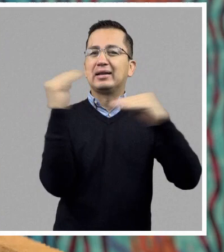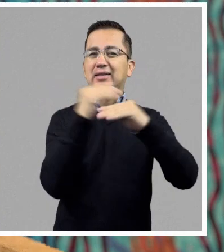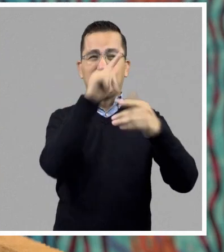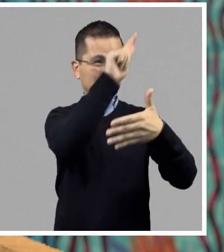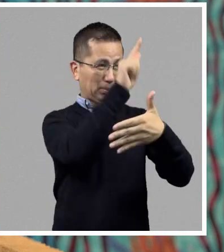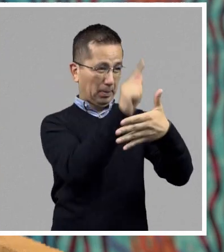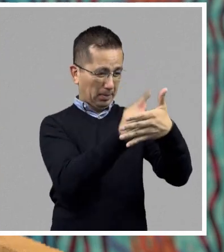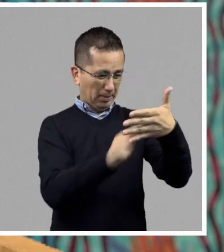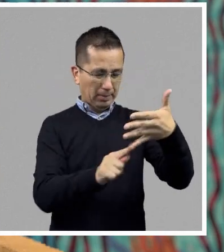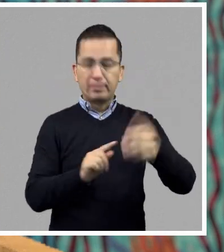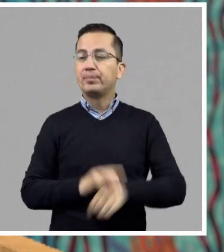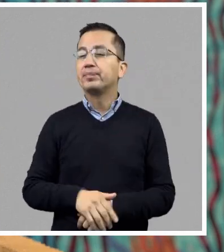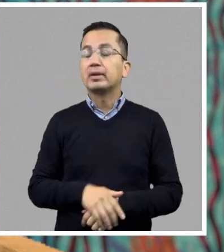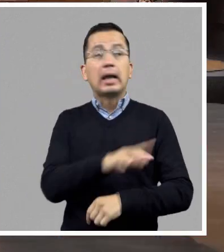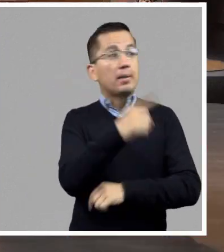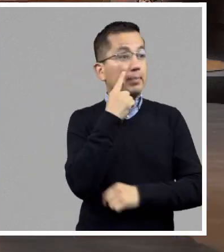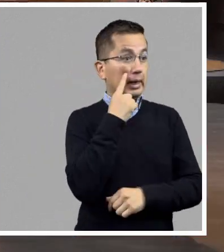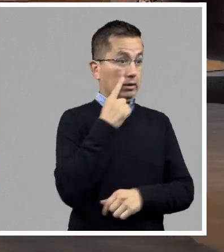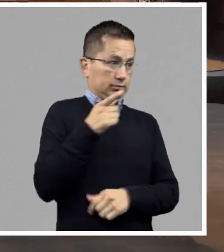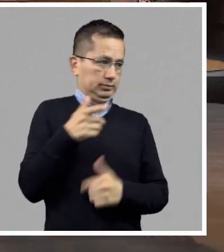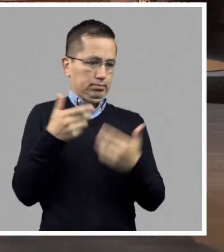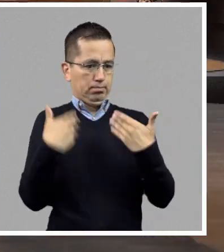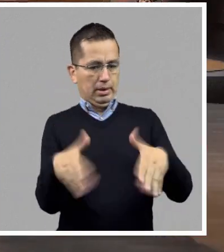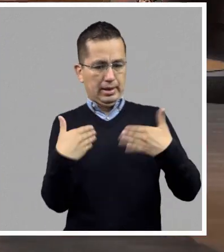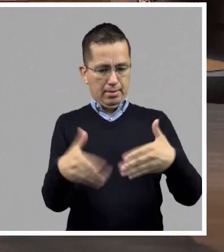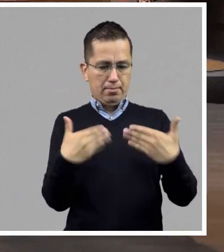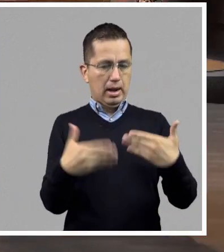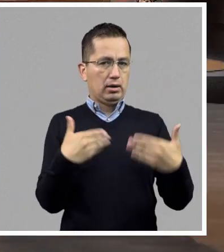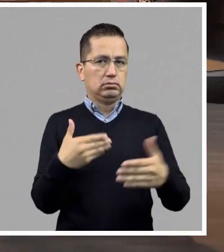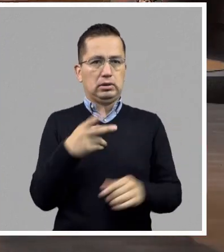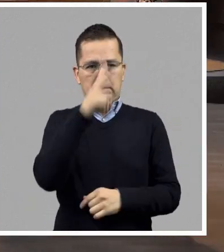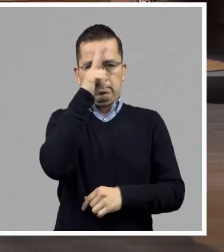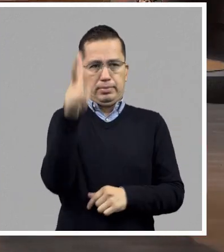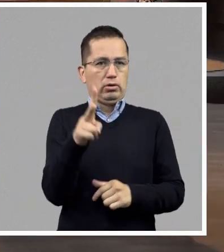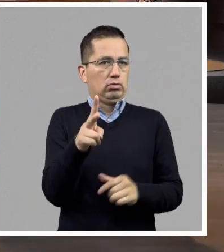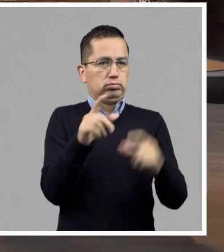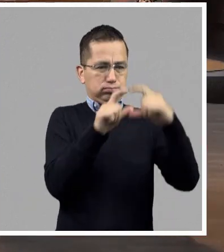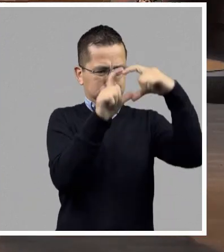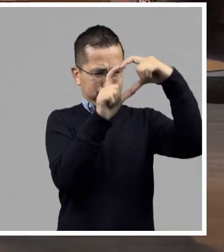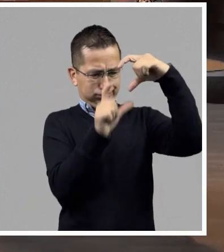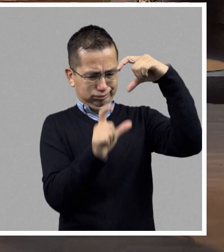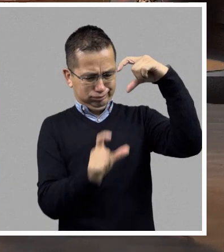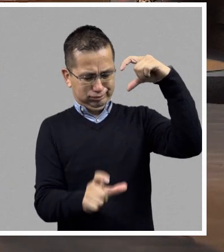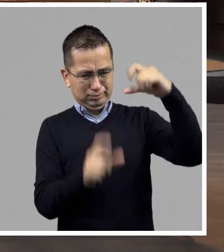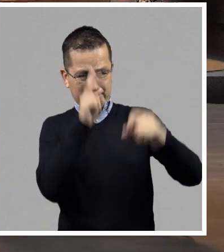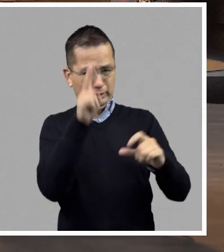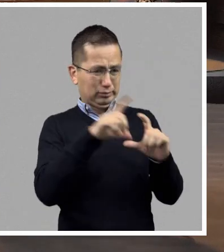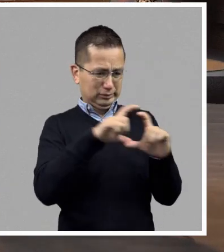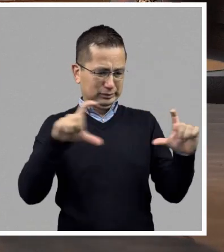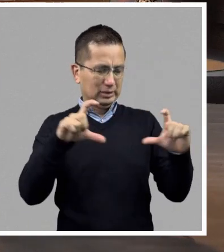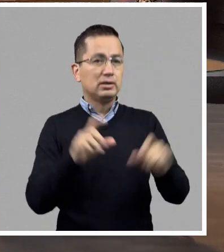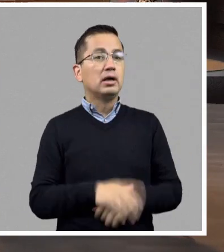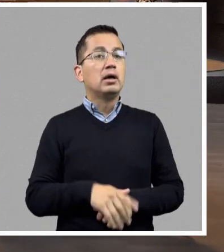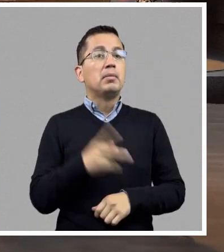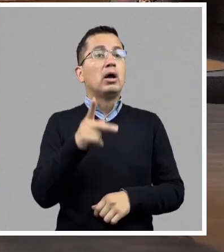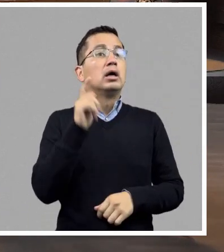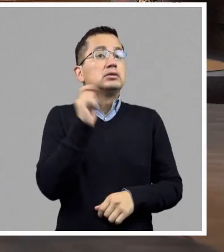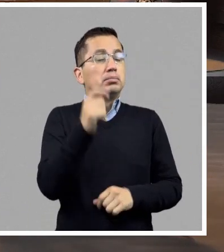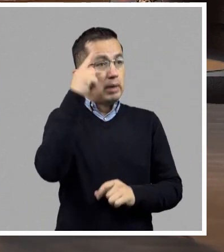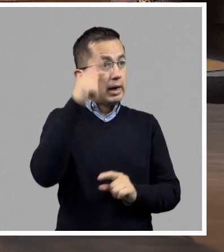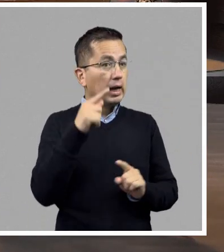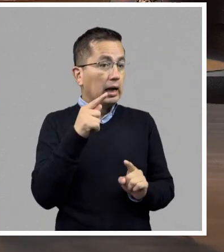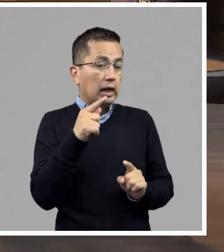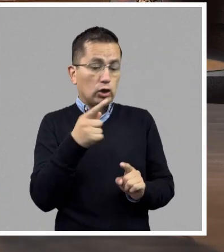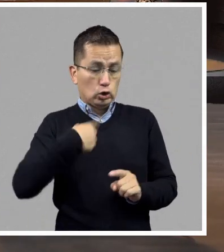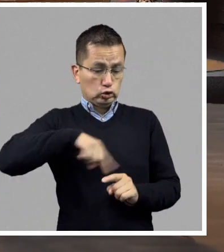Panamá es como el caso más extremo de la linealidad de Centroamérica no digo se va haciendo un poquito más ancha no sé qué pero es una cosa que hay